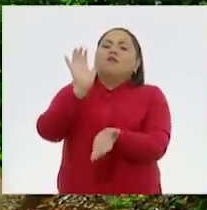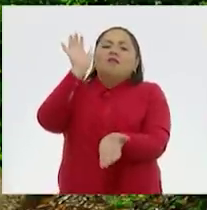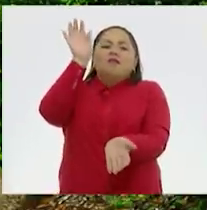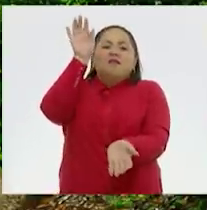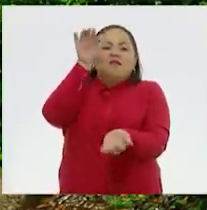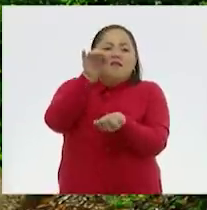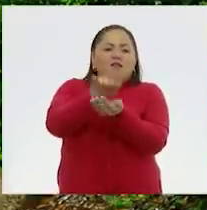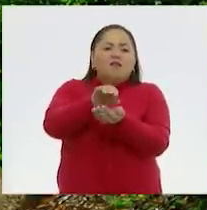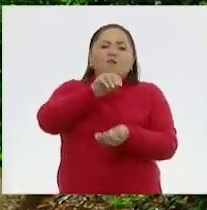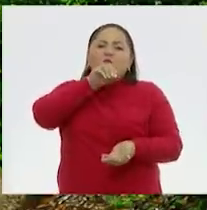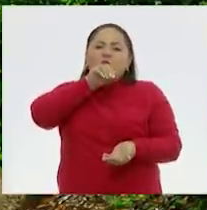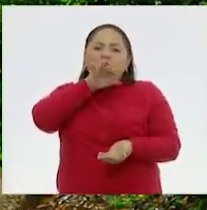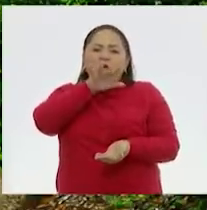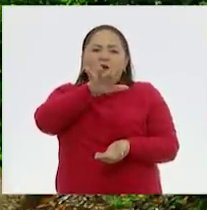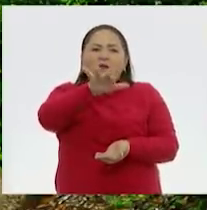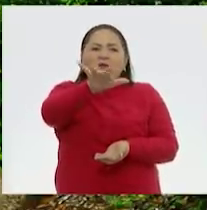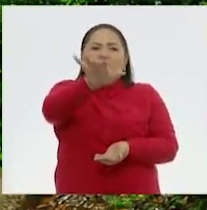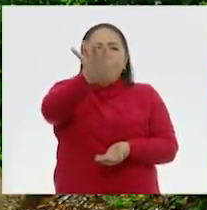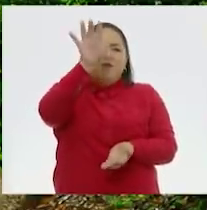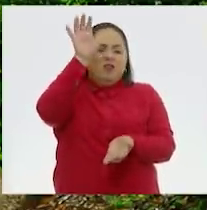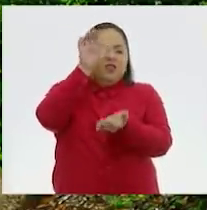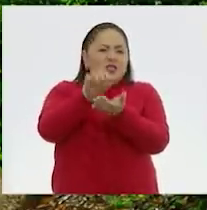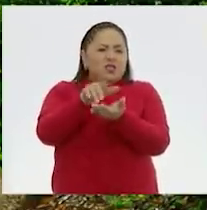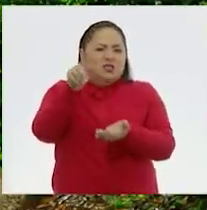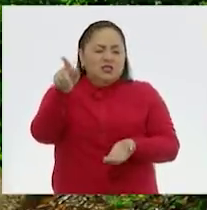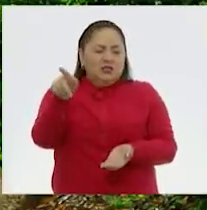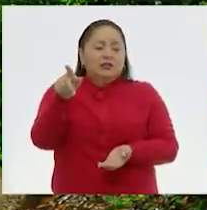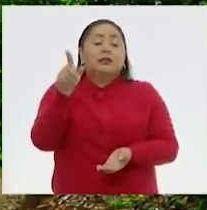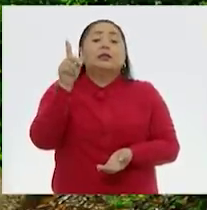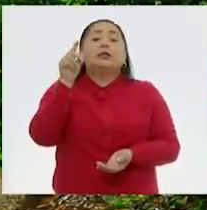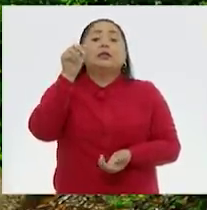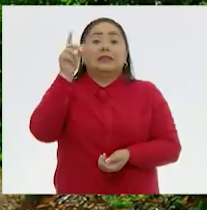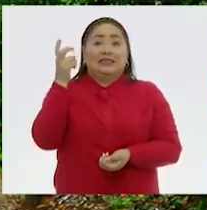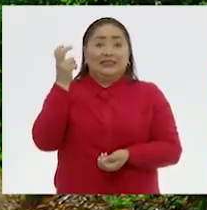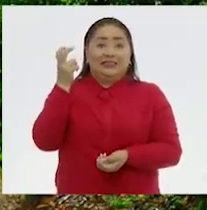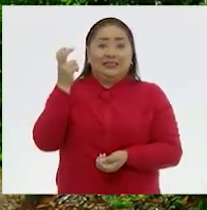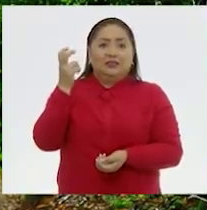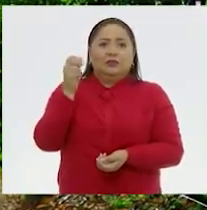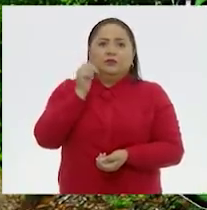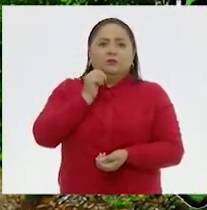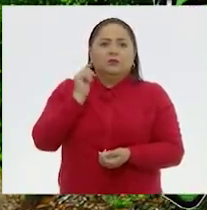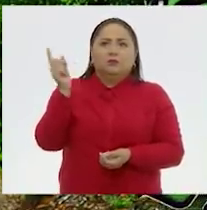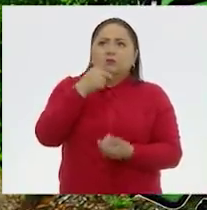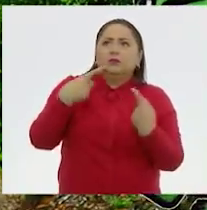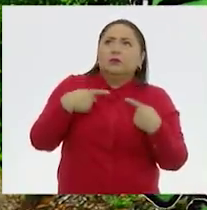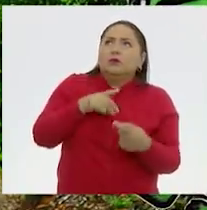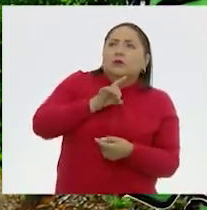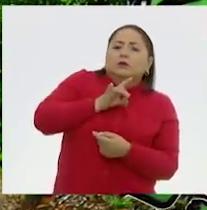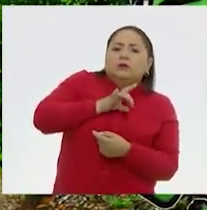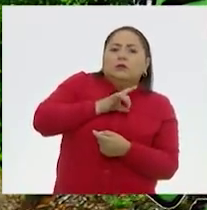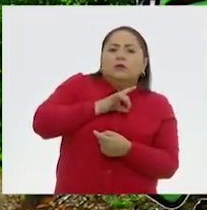dinosaurio feroz. Pero tú has de decir, ¿este dinosaurio le daba miedo a la gente?